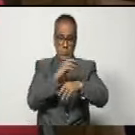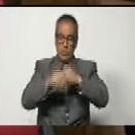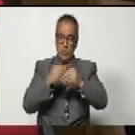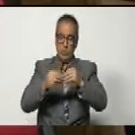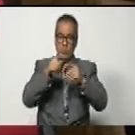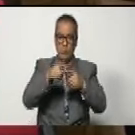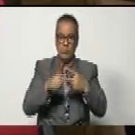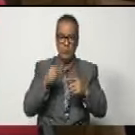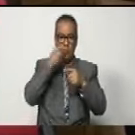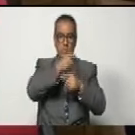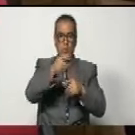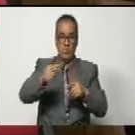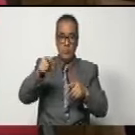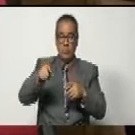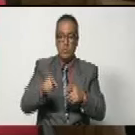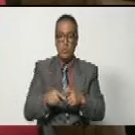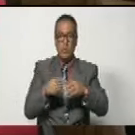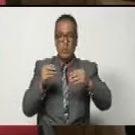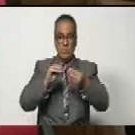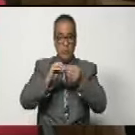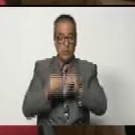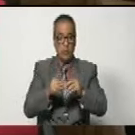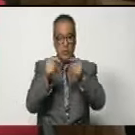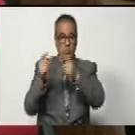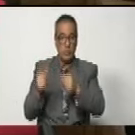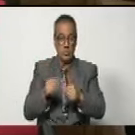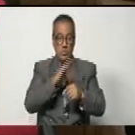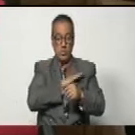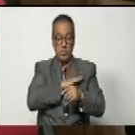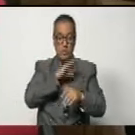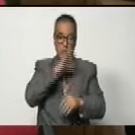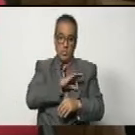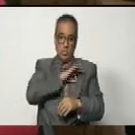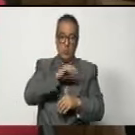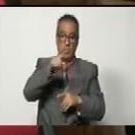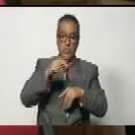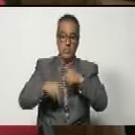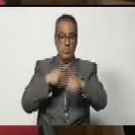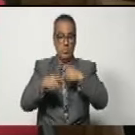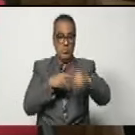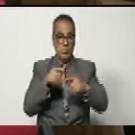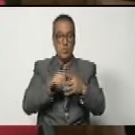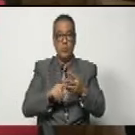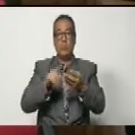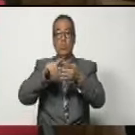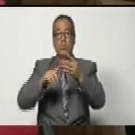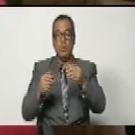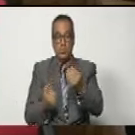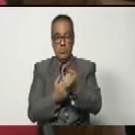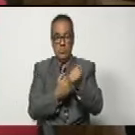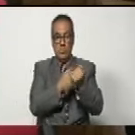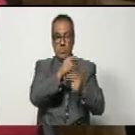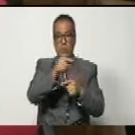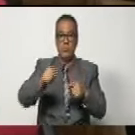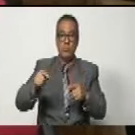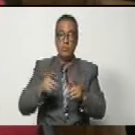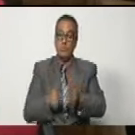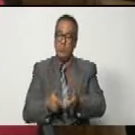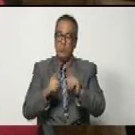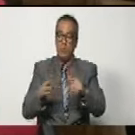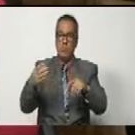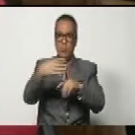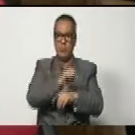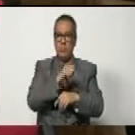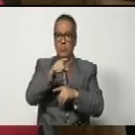directamente por el pueblo, con un modelo económico de propiedad social y de desarrollo endógeno sustentable que permita